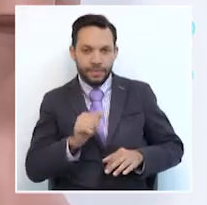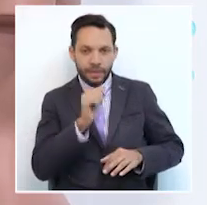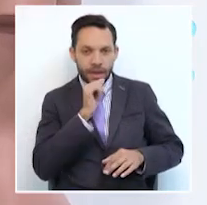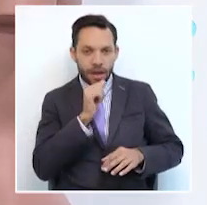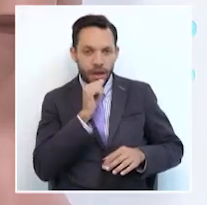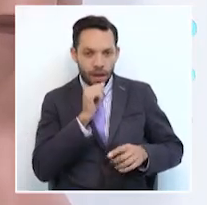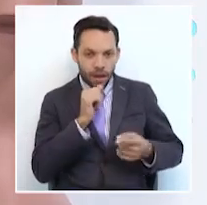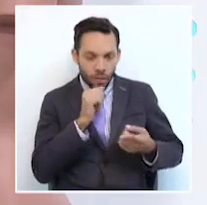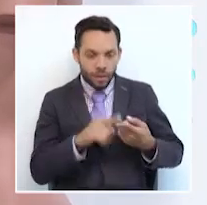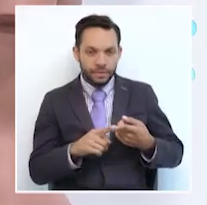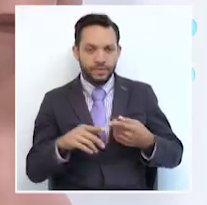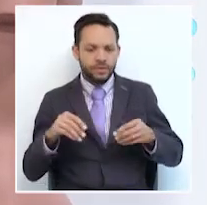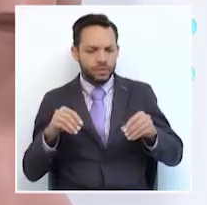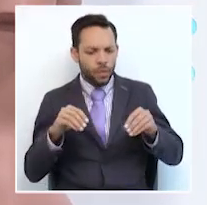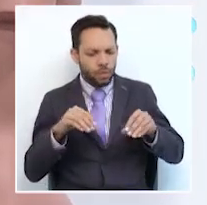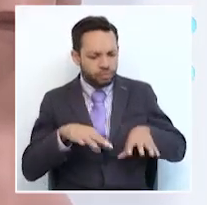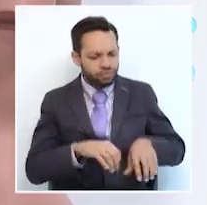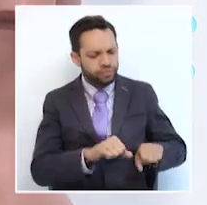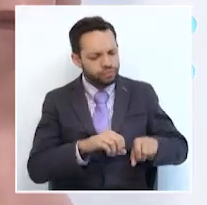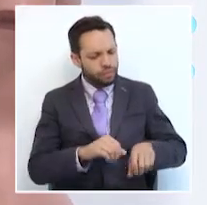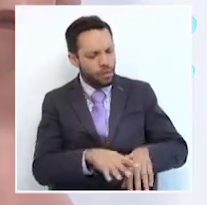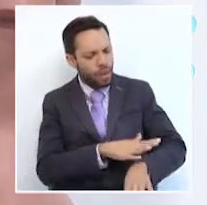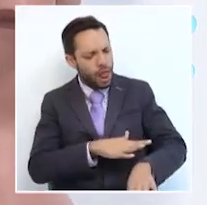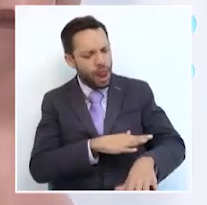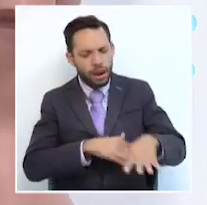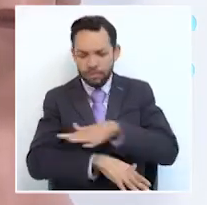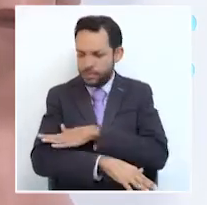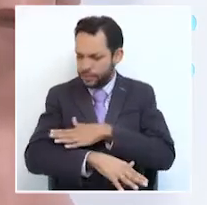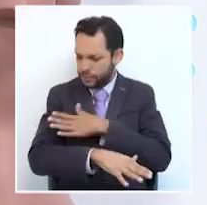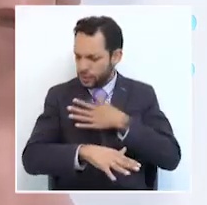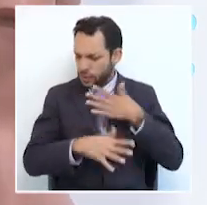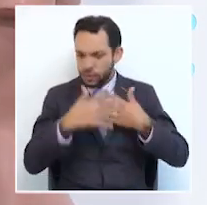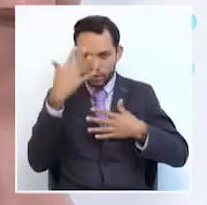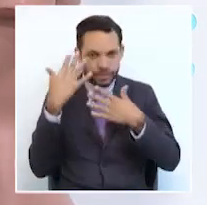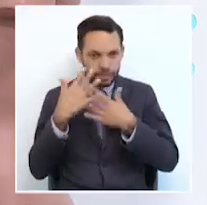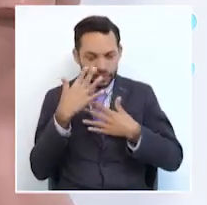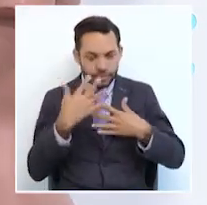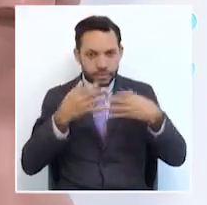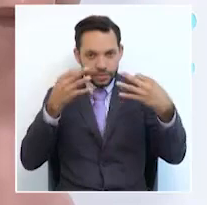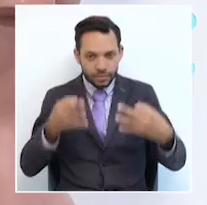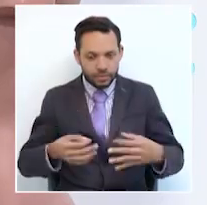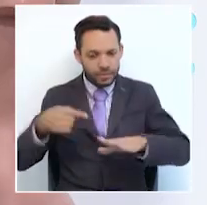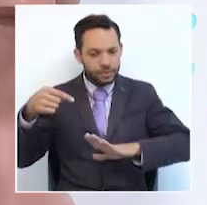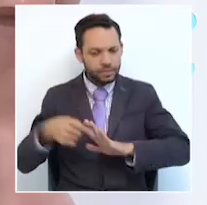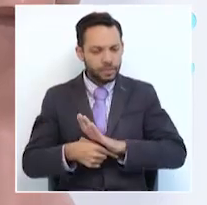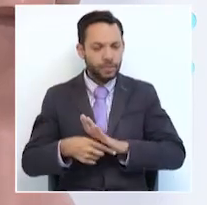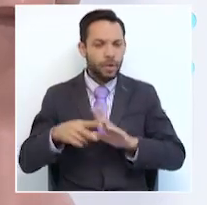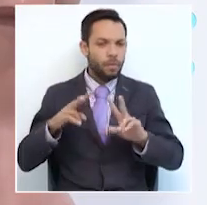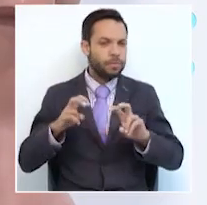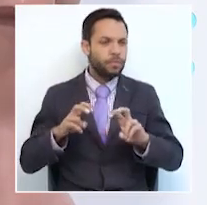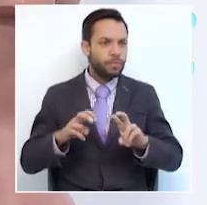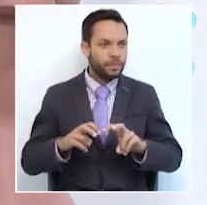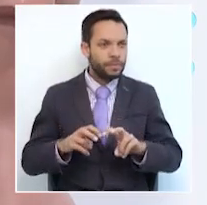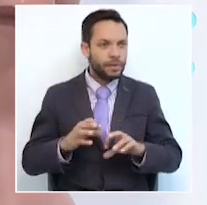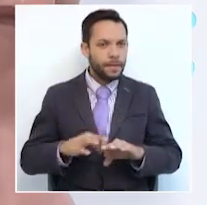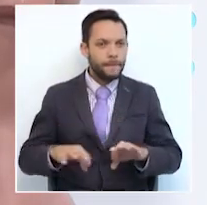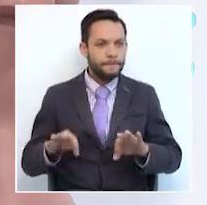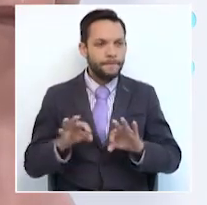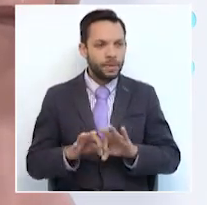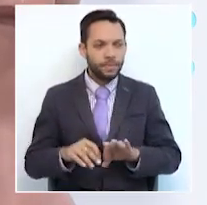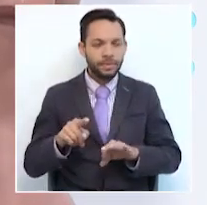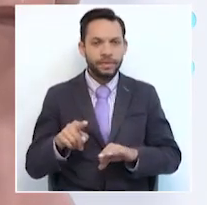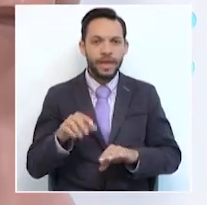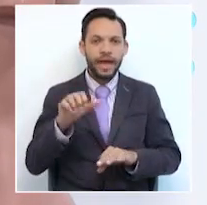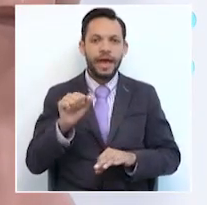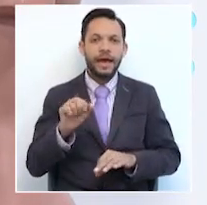que la gente ir a geo terapia si quieren para que se profundiza el conocimiento buscan efectos de la arcilla